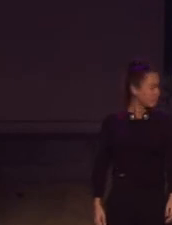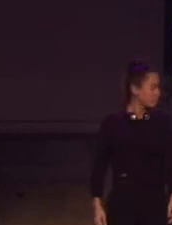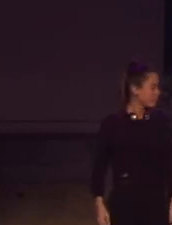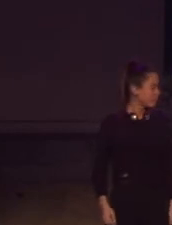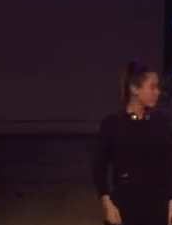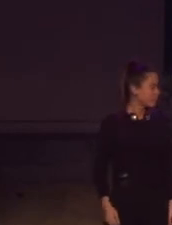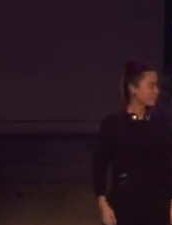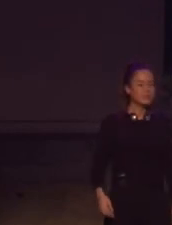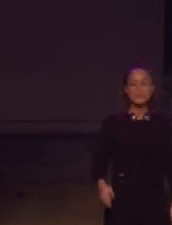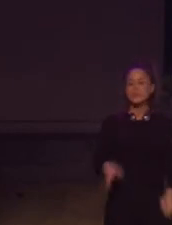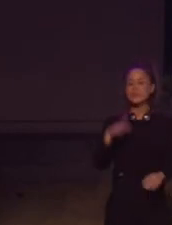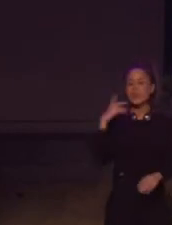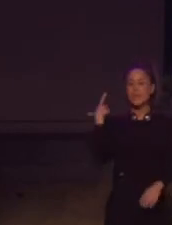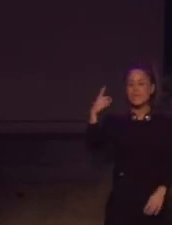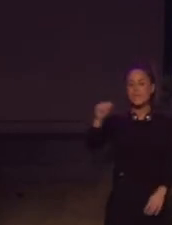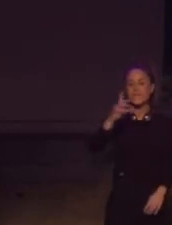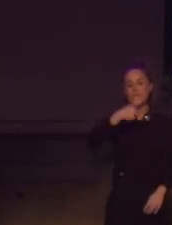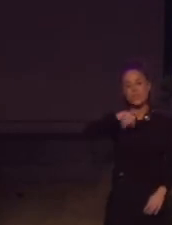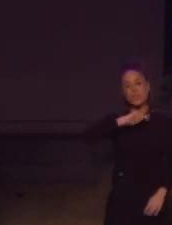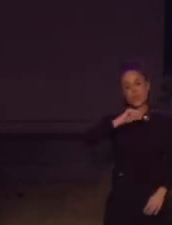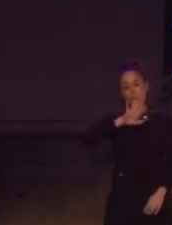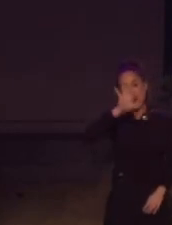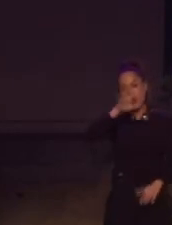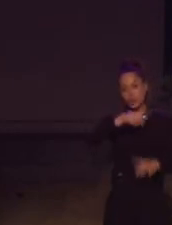Gu orain bagoaz eta bueltatuko gara